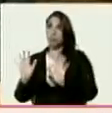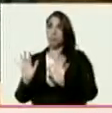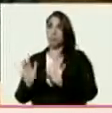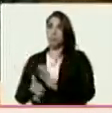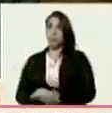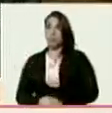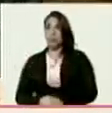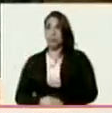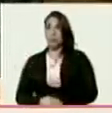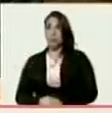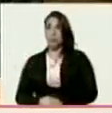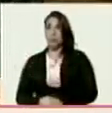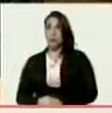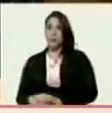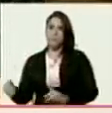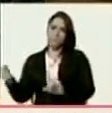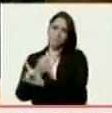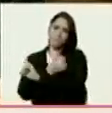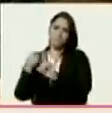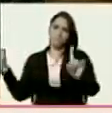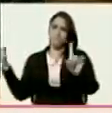de agresiones,